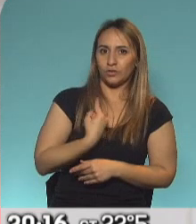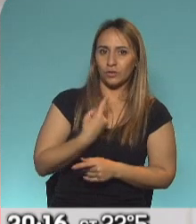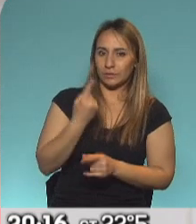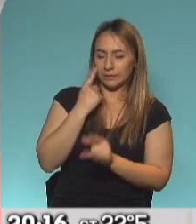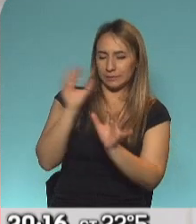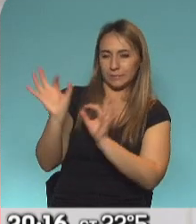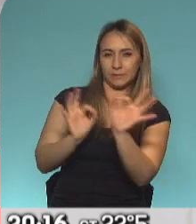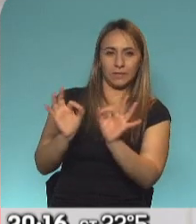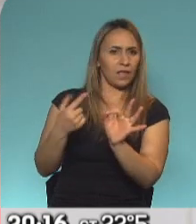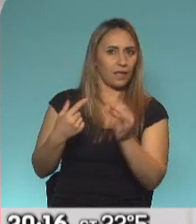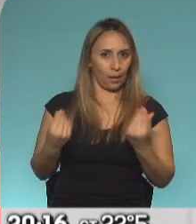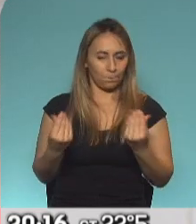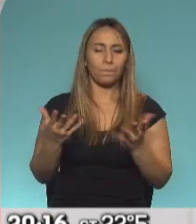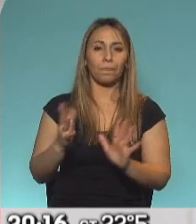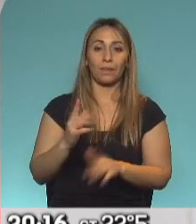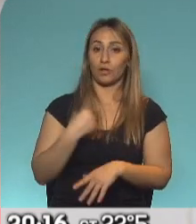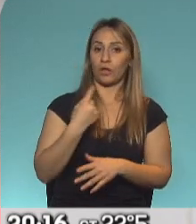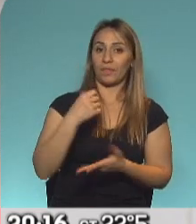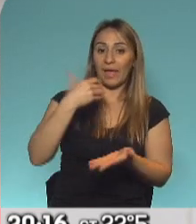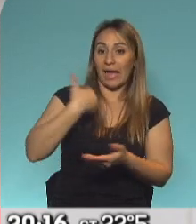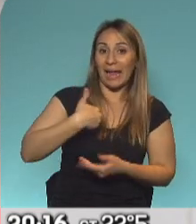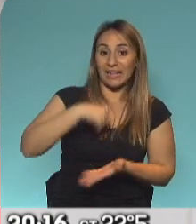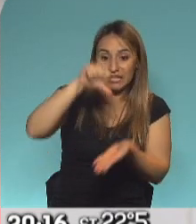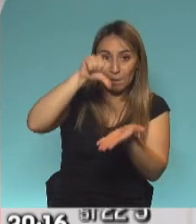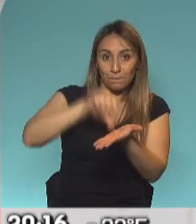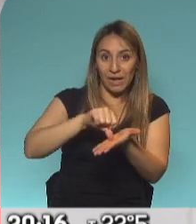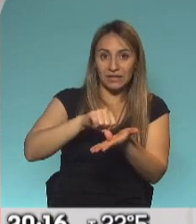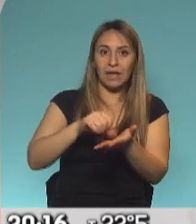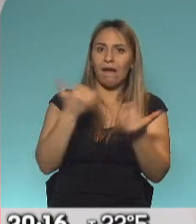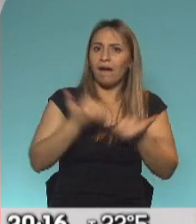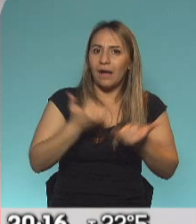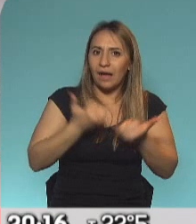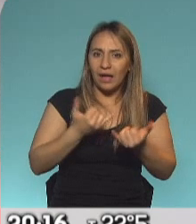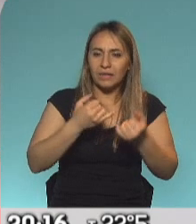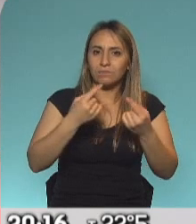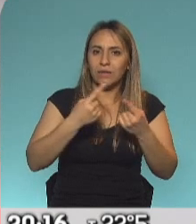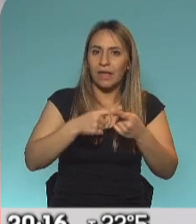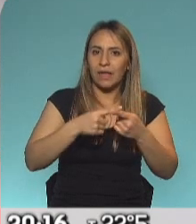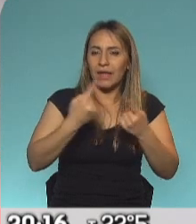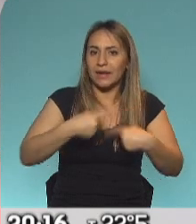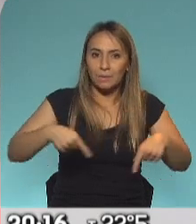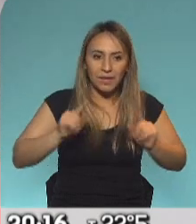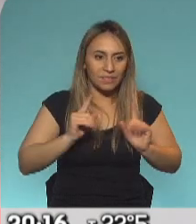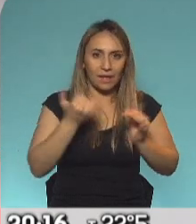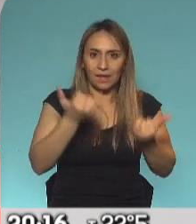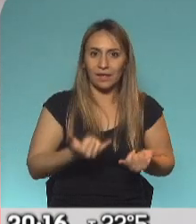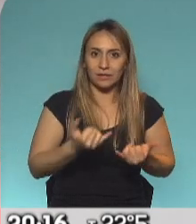cómo desde nuestro país, con las herramientas que tenemos, generamos las certezas necesarias para